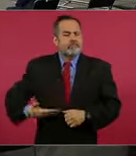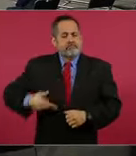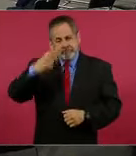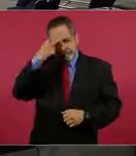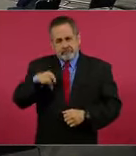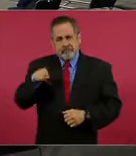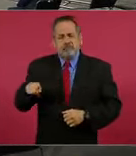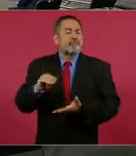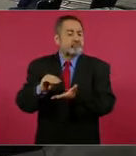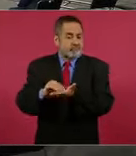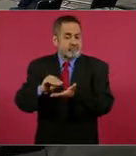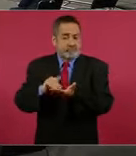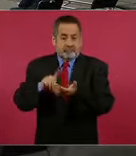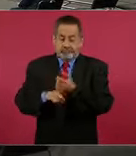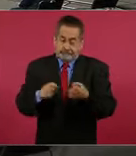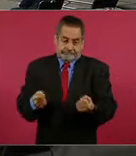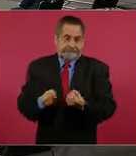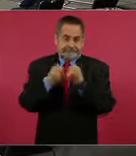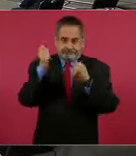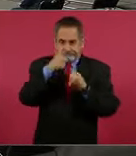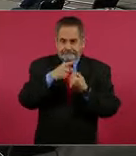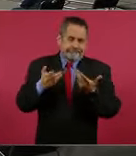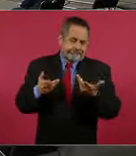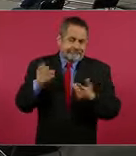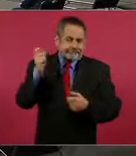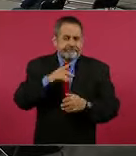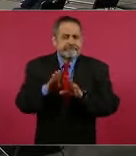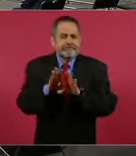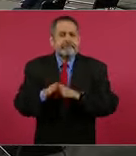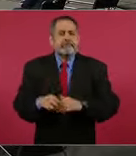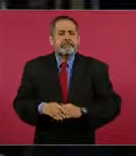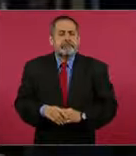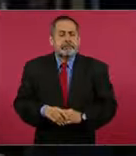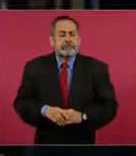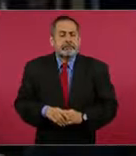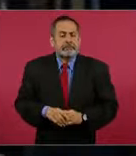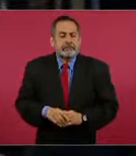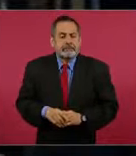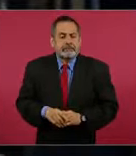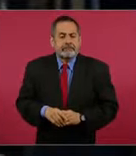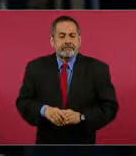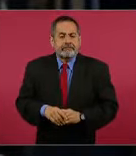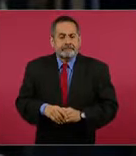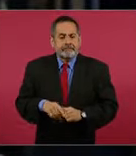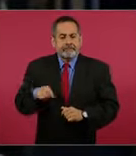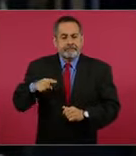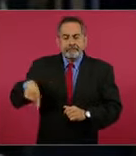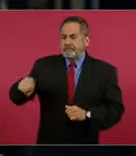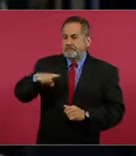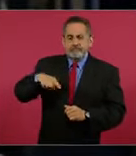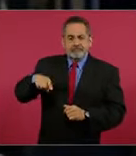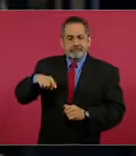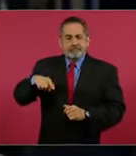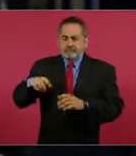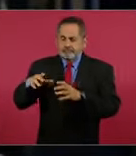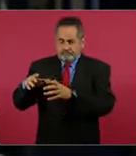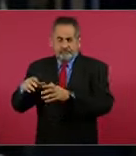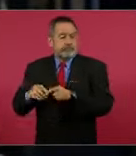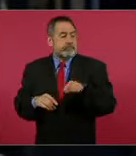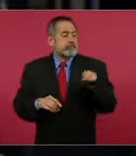va a enfrentar un duro reto, ¿no? Que es precisamente enfrentar a quienes quieren frenar